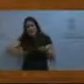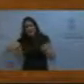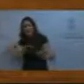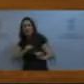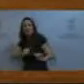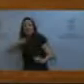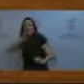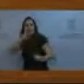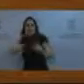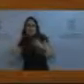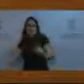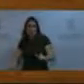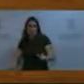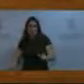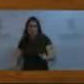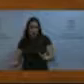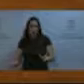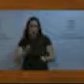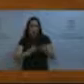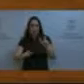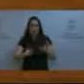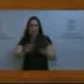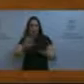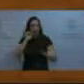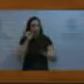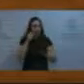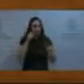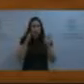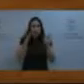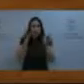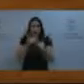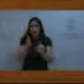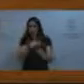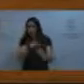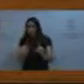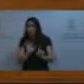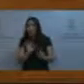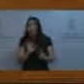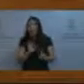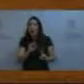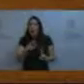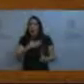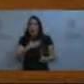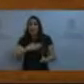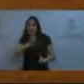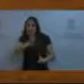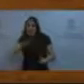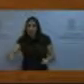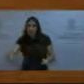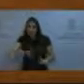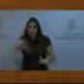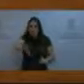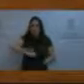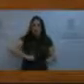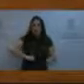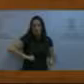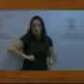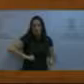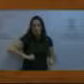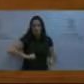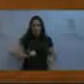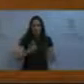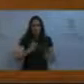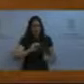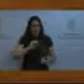cada vez más los casos que conocemos de abuso, desatención, maltrato o incautación de bienes a mayores. Nosotros lo